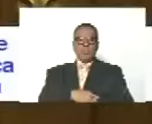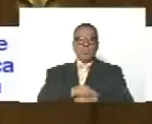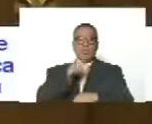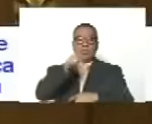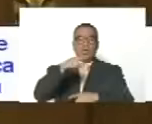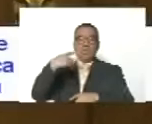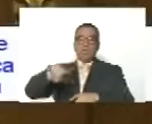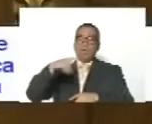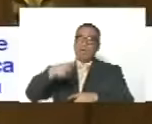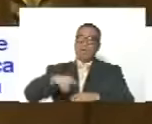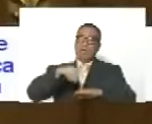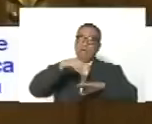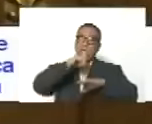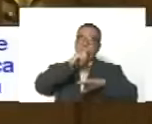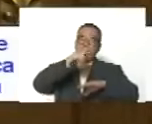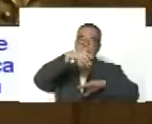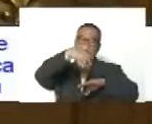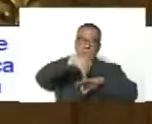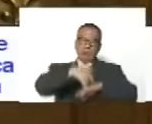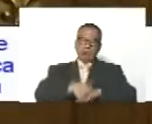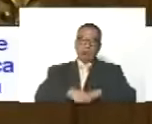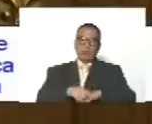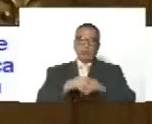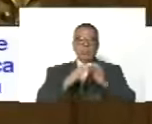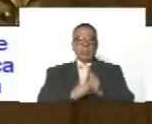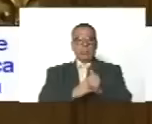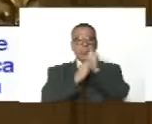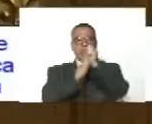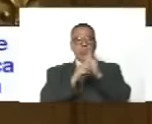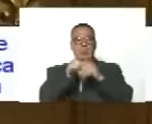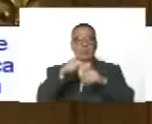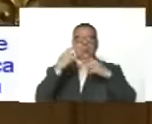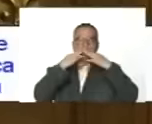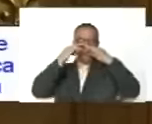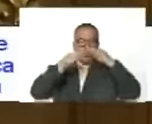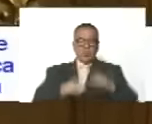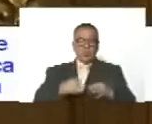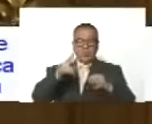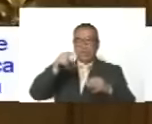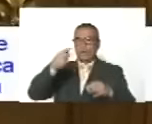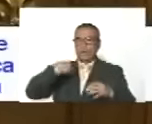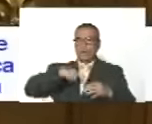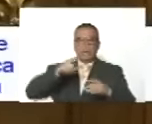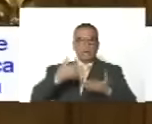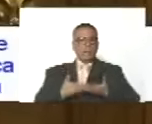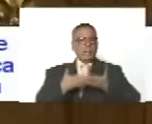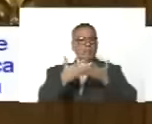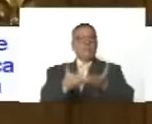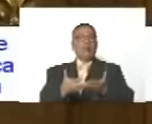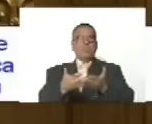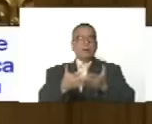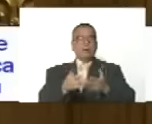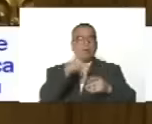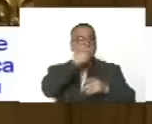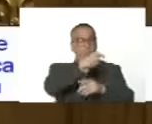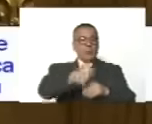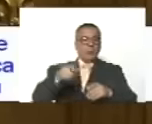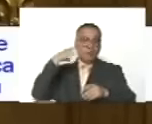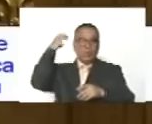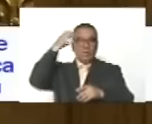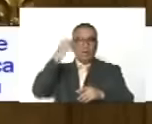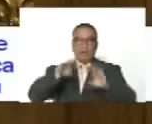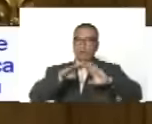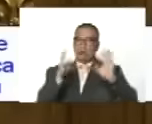Esa derecha decadente, liderazgo que definitivamente no tiene nada que ofrecerle al pueblo europeo y mucho menos al